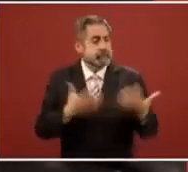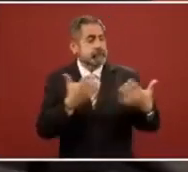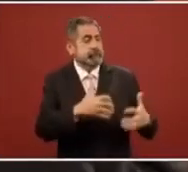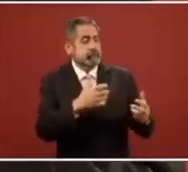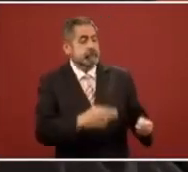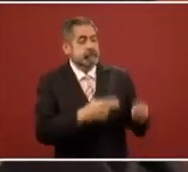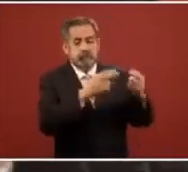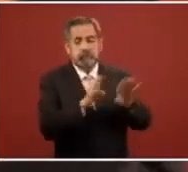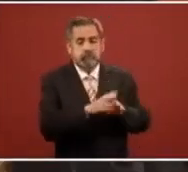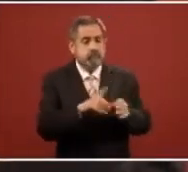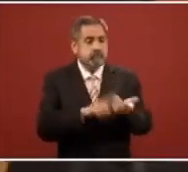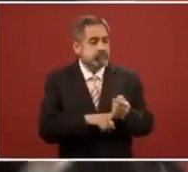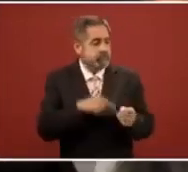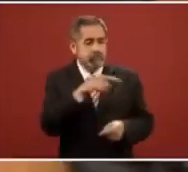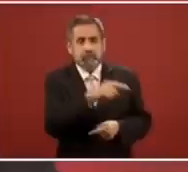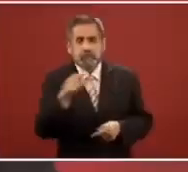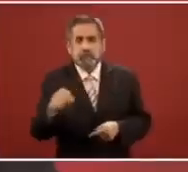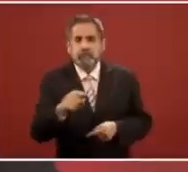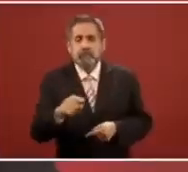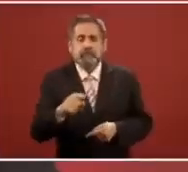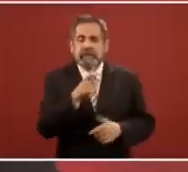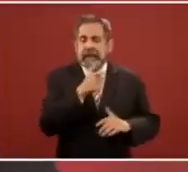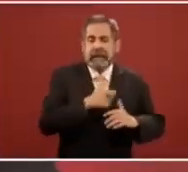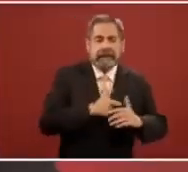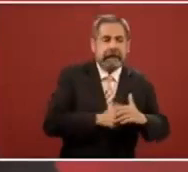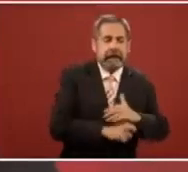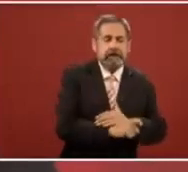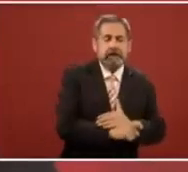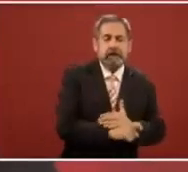empresas que están acusadas de lavado de dinero?